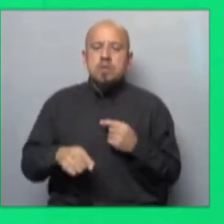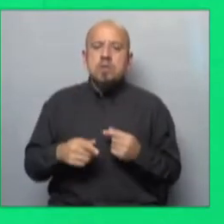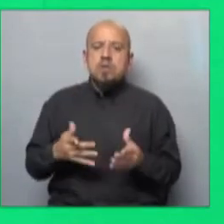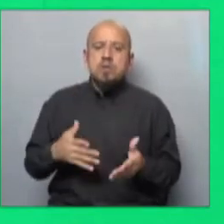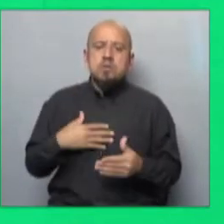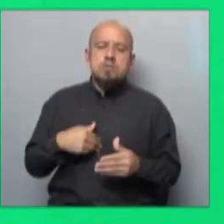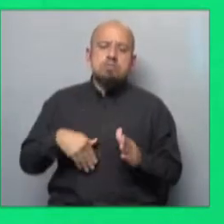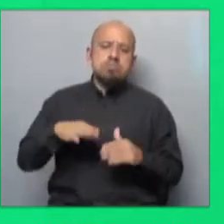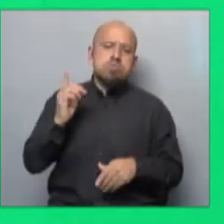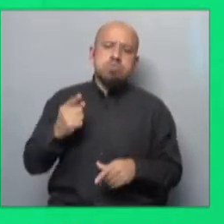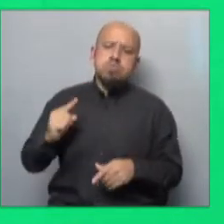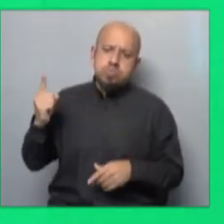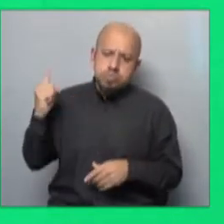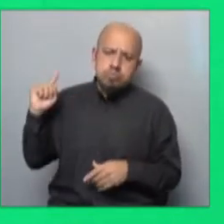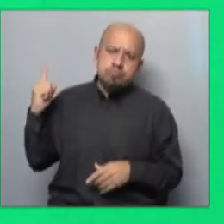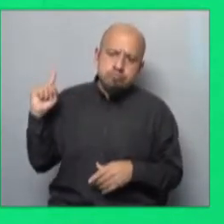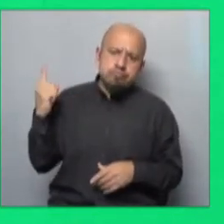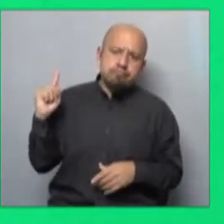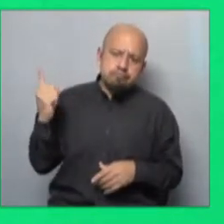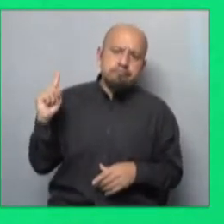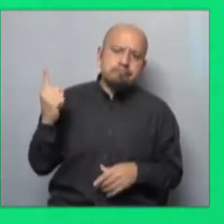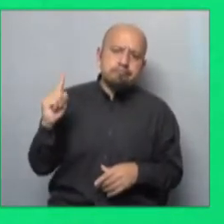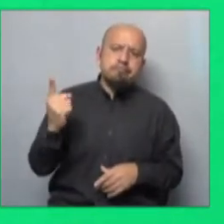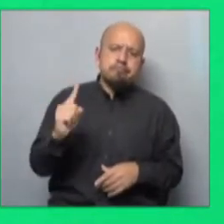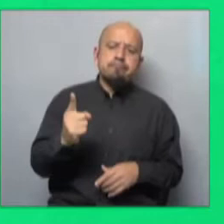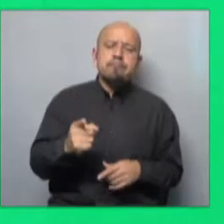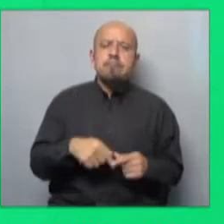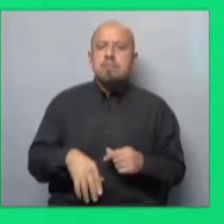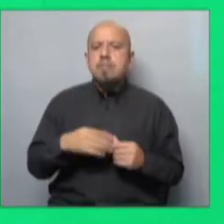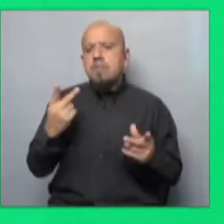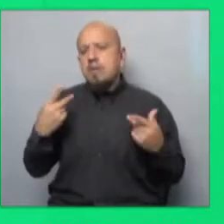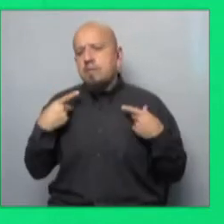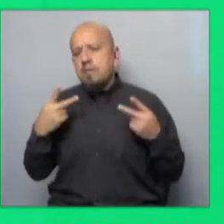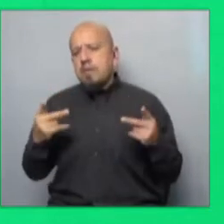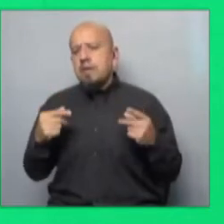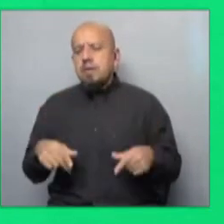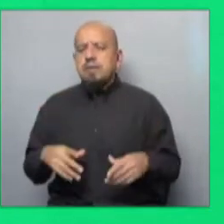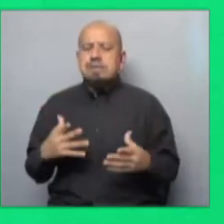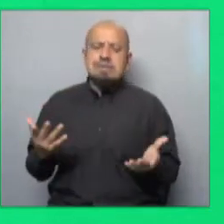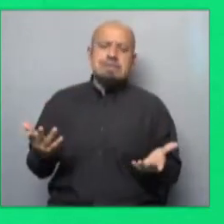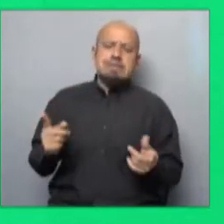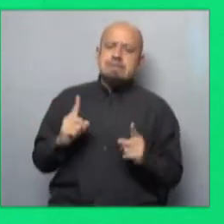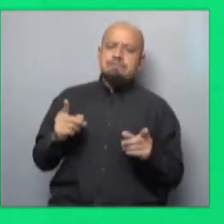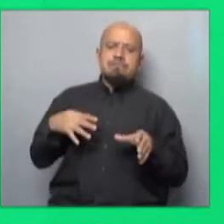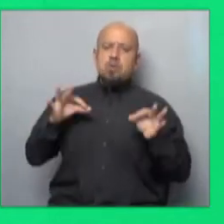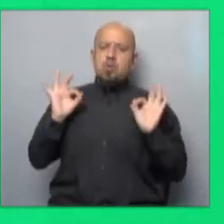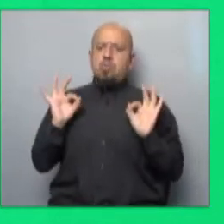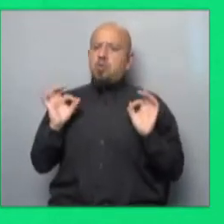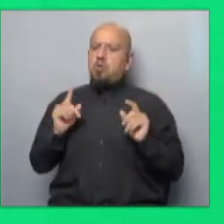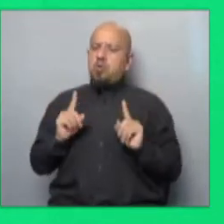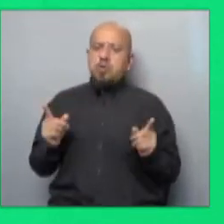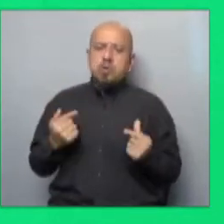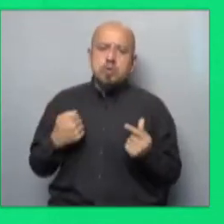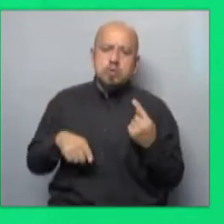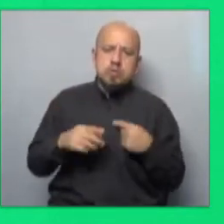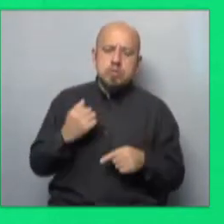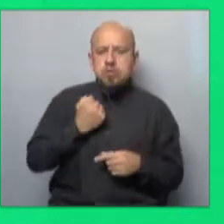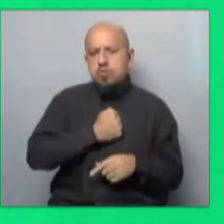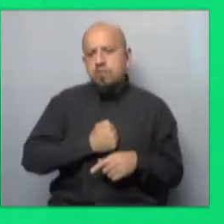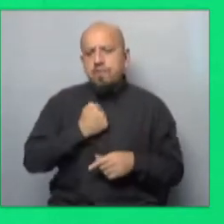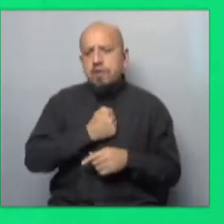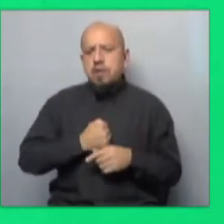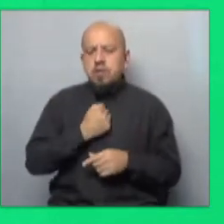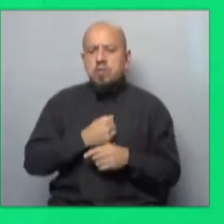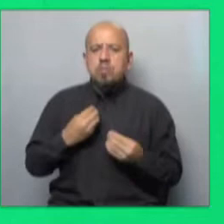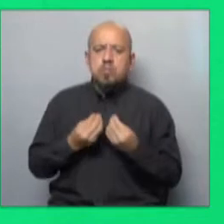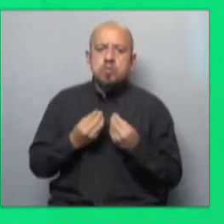más largos o con más paradas y tuvieron que viajar en condiciones que bueno hicieron que su vulnerabilidad que su vulneración fuera mayor